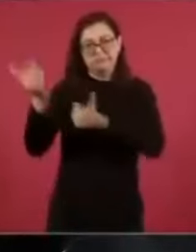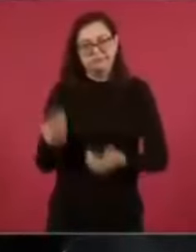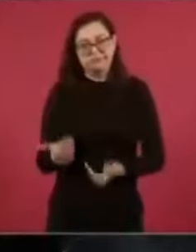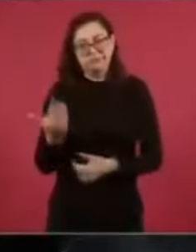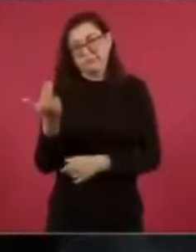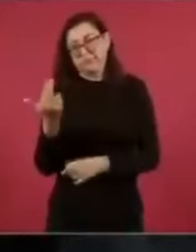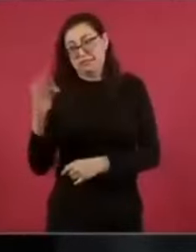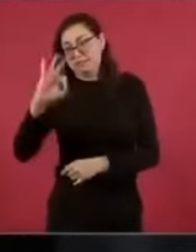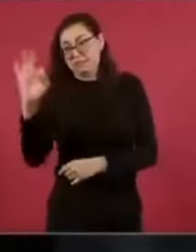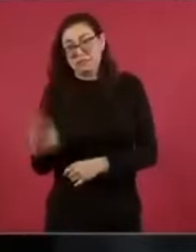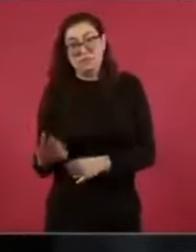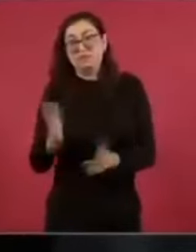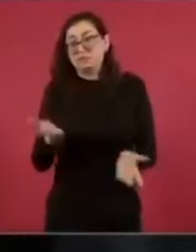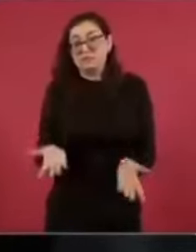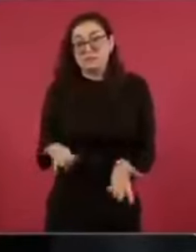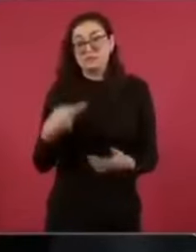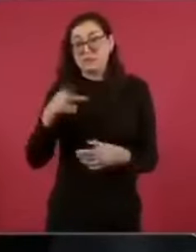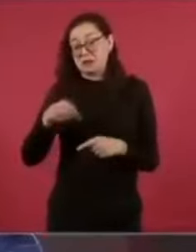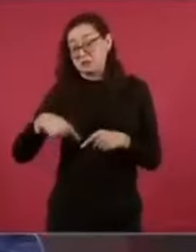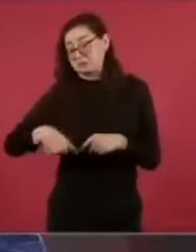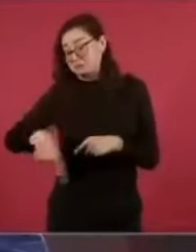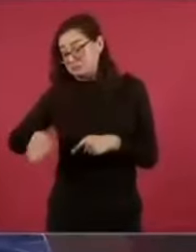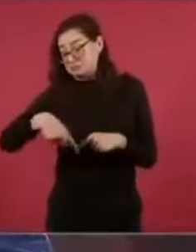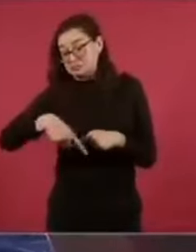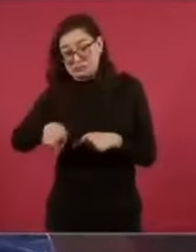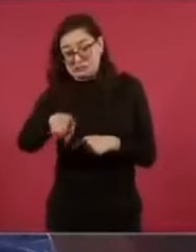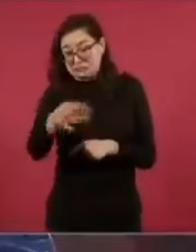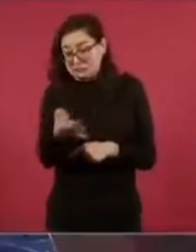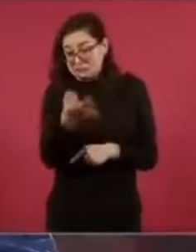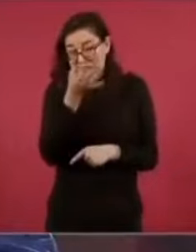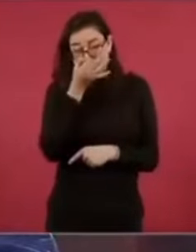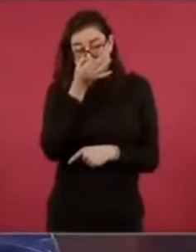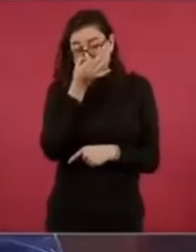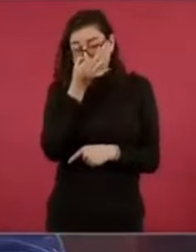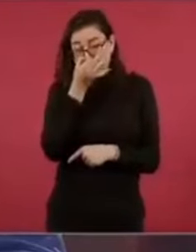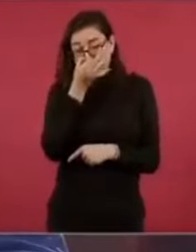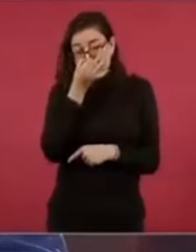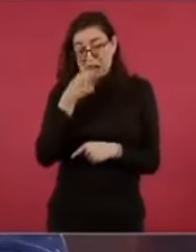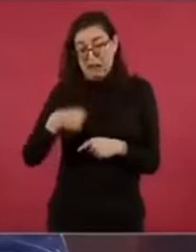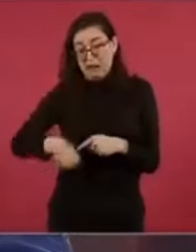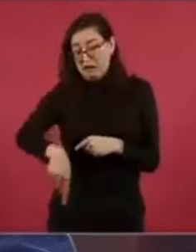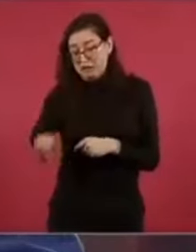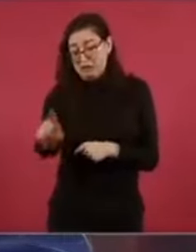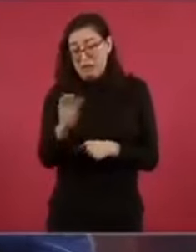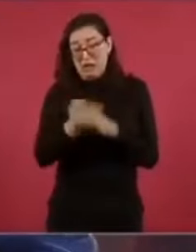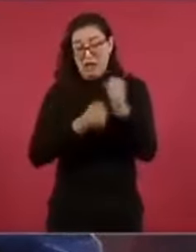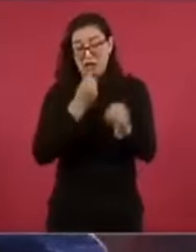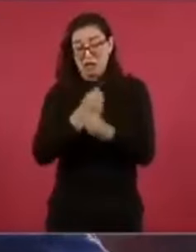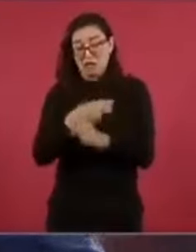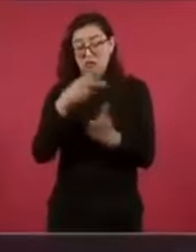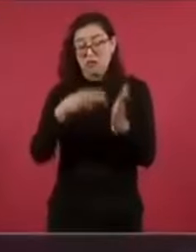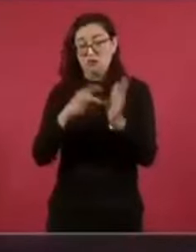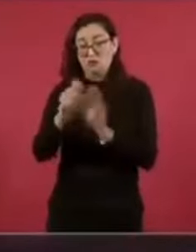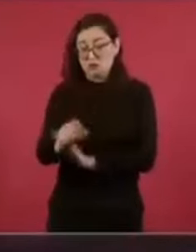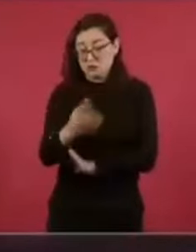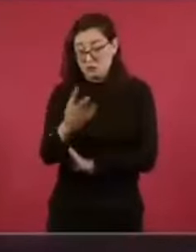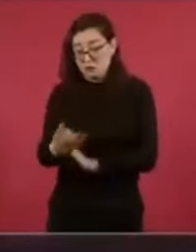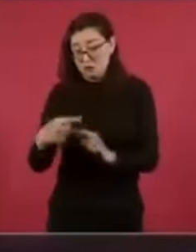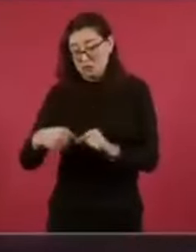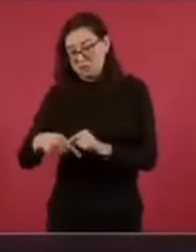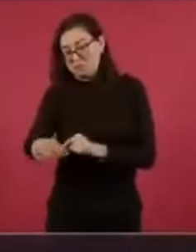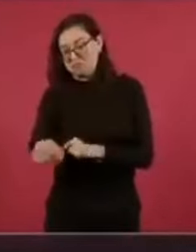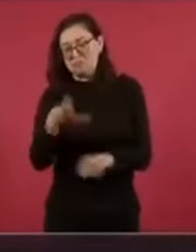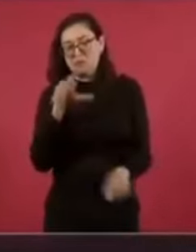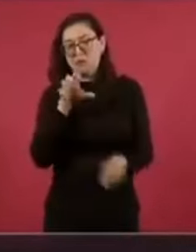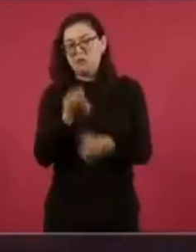al dejar de depender de las importaciones en este rubro fortalecemos nuestra economía y generamos empleo en México no